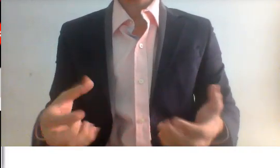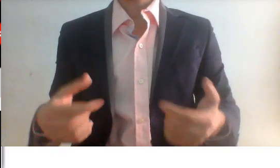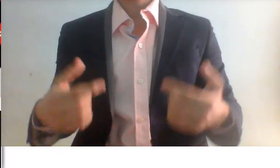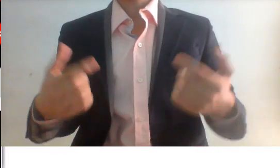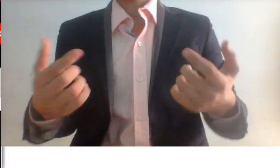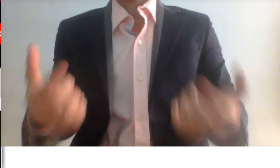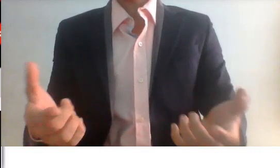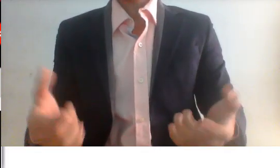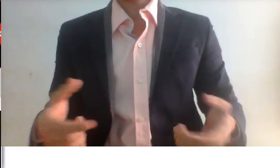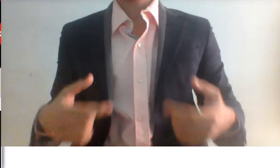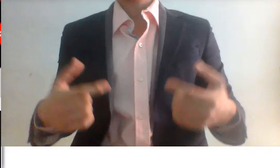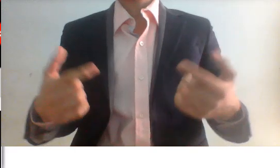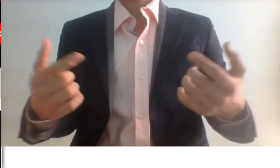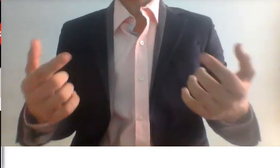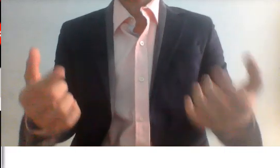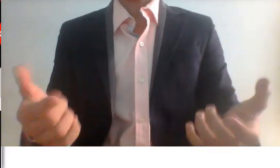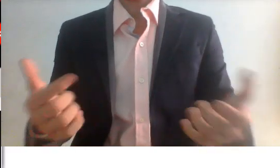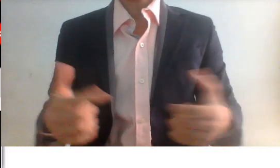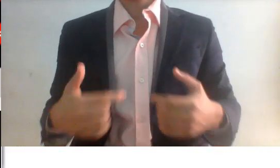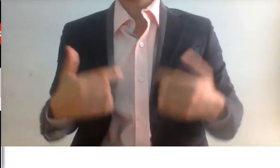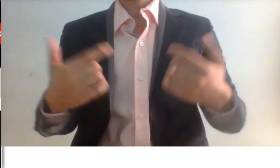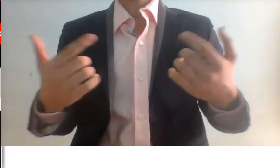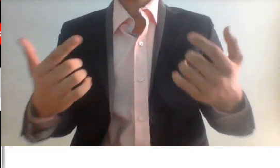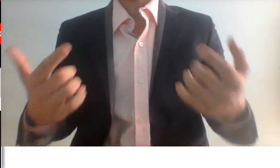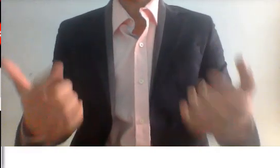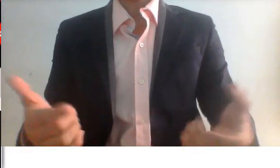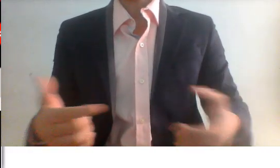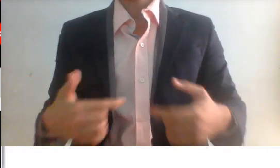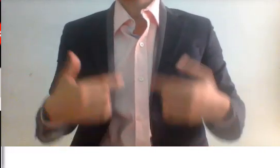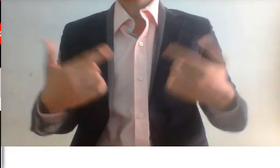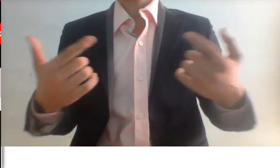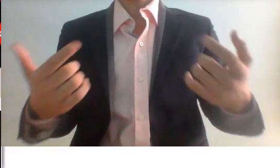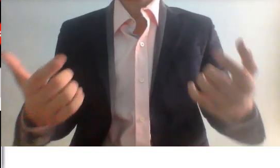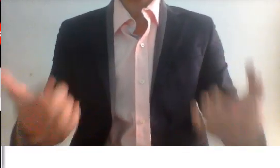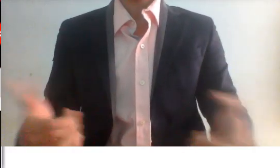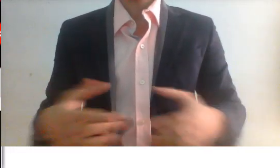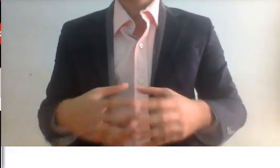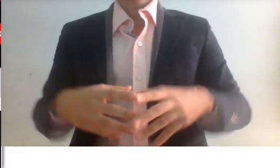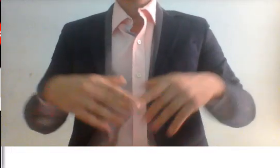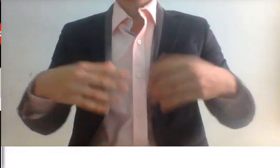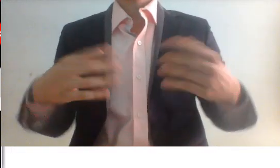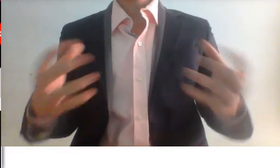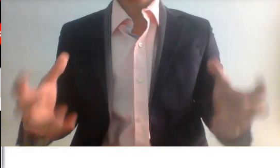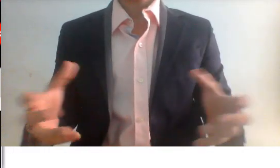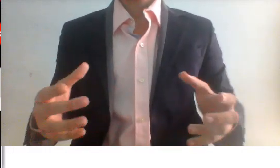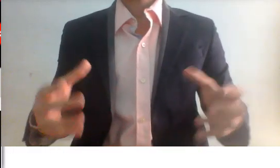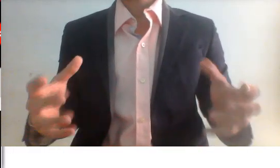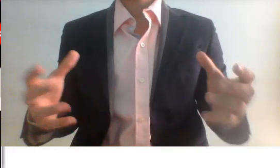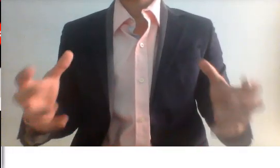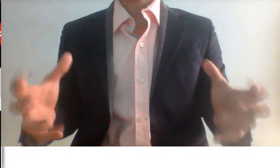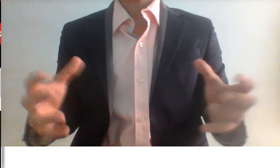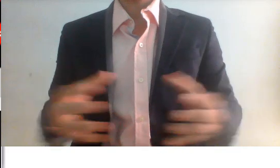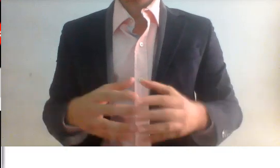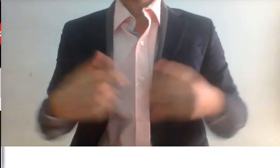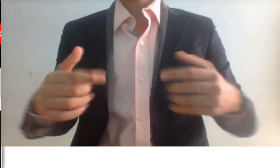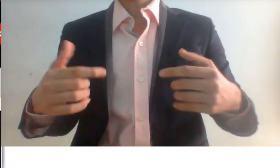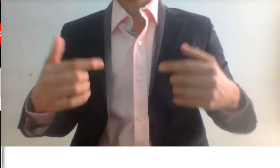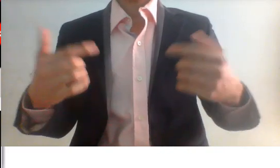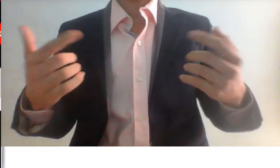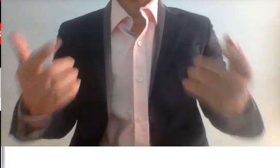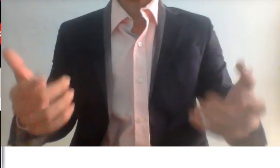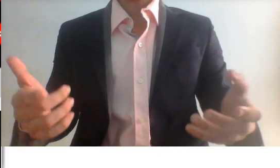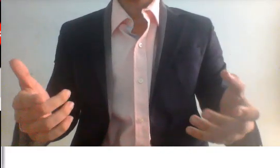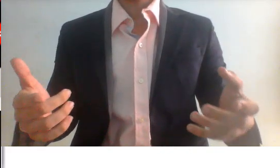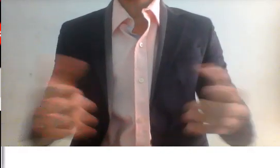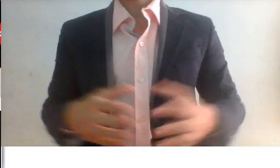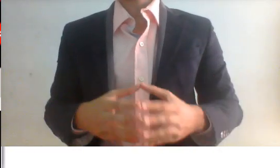Llegaron gobiernos como el PAN, llegaron gobiernos como el PRI, llegaron gobiernos como el PRD, llegaron gobiernos como el Verde, llegaron un sinfín de gobiernos de este tipo,